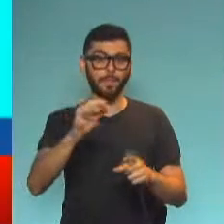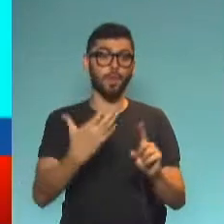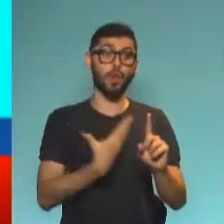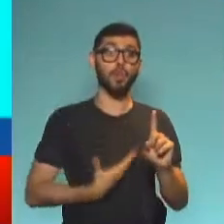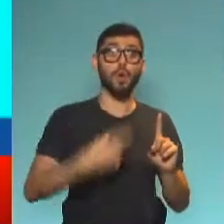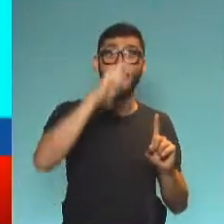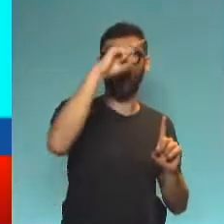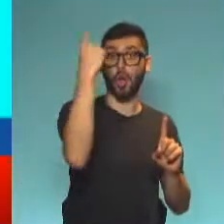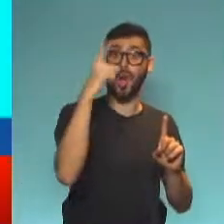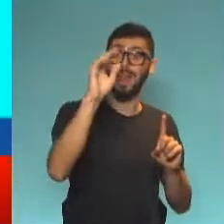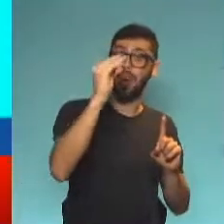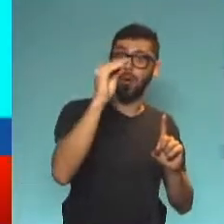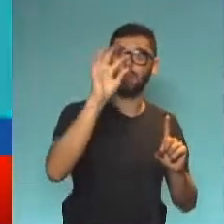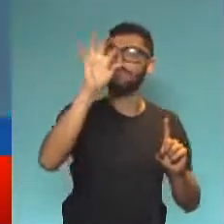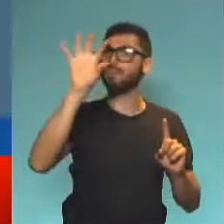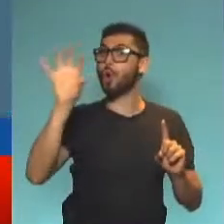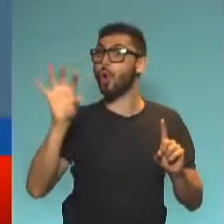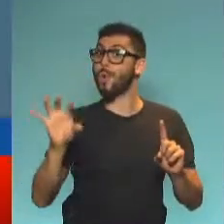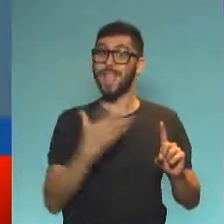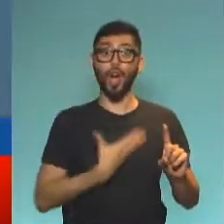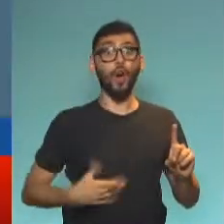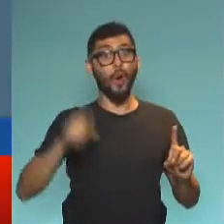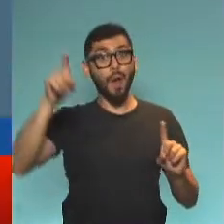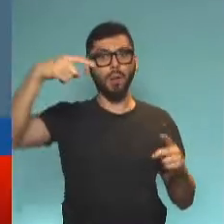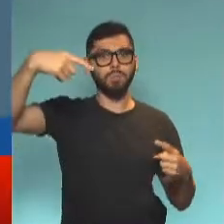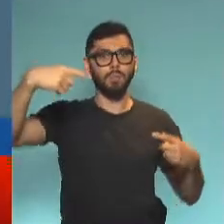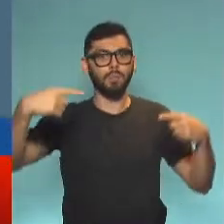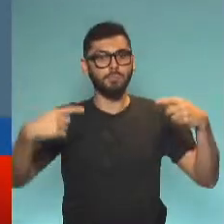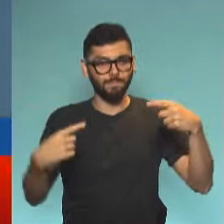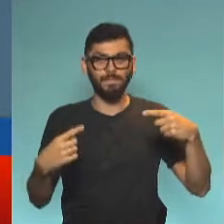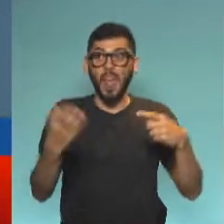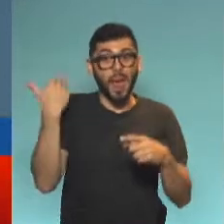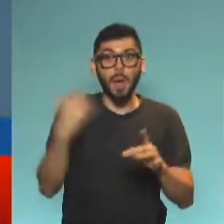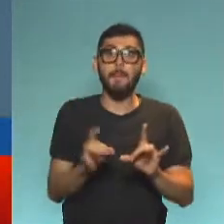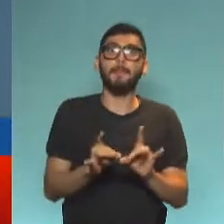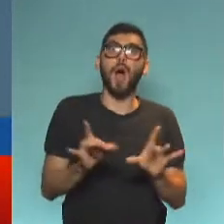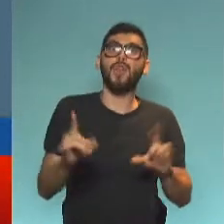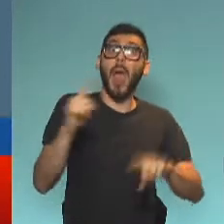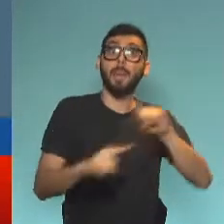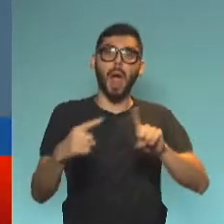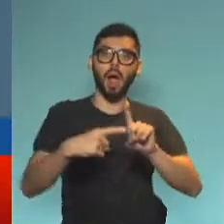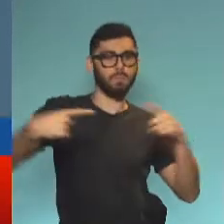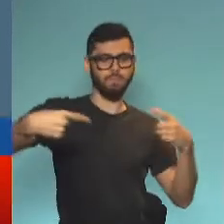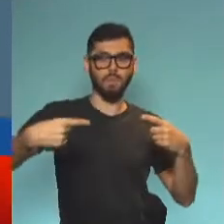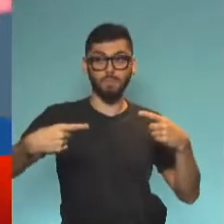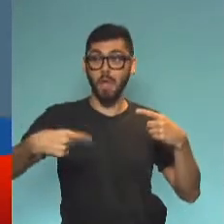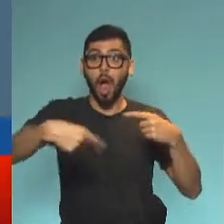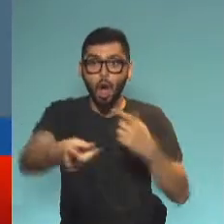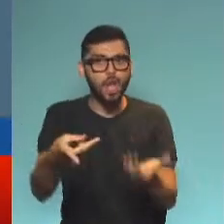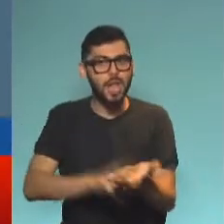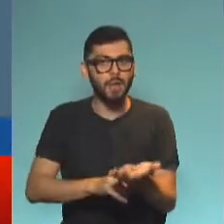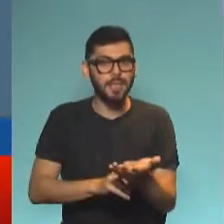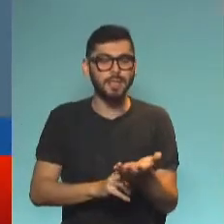gobierno federal y los gobiernos locales, que lo venimos contando acá sobre el manejo de la pandemia, y queda en evidencia en esto. Es decir, como